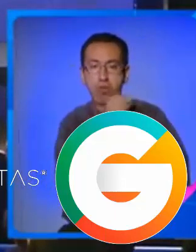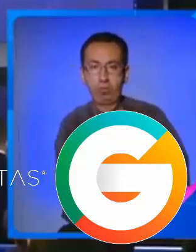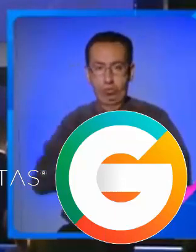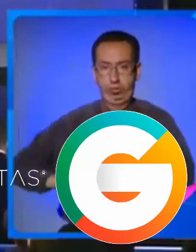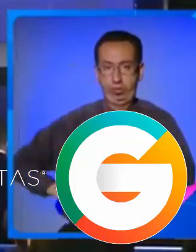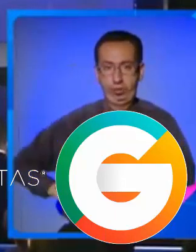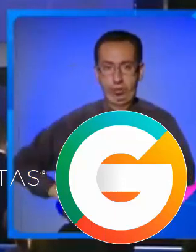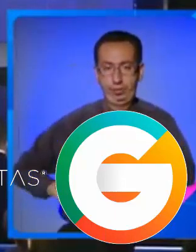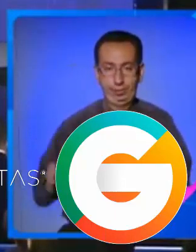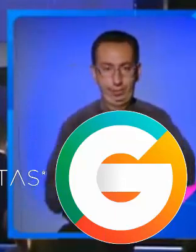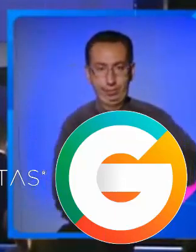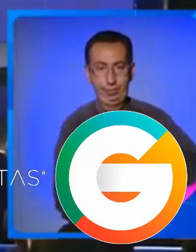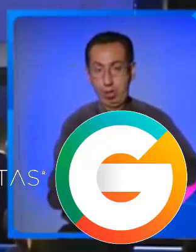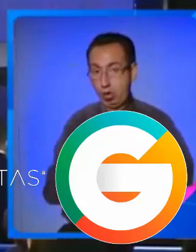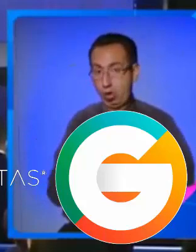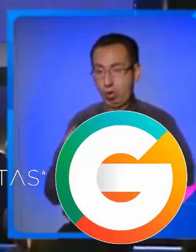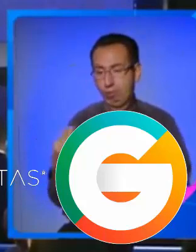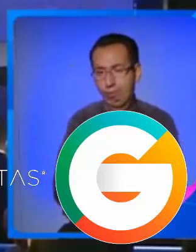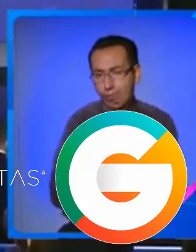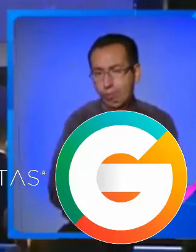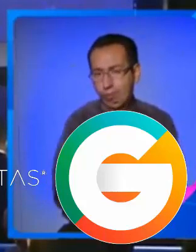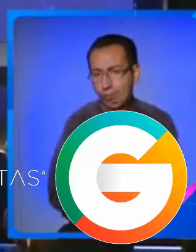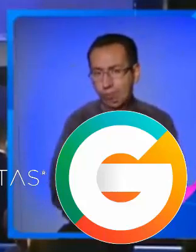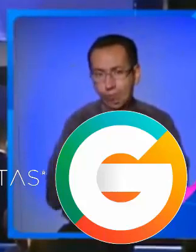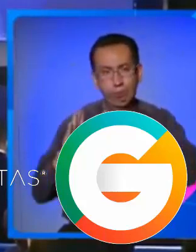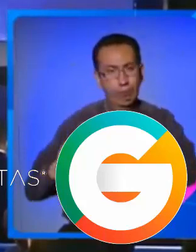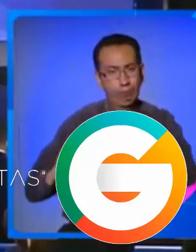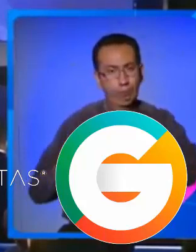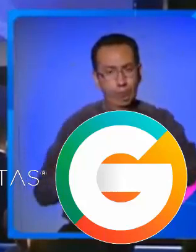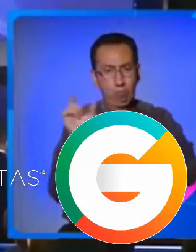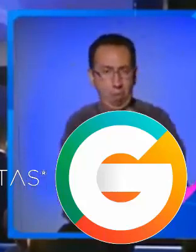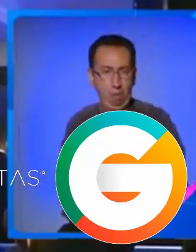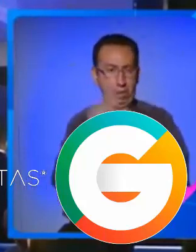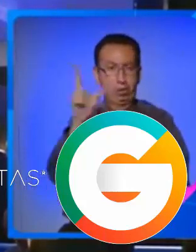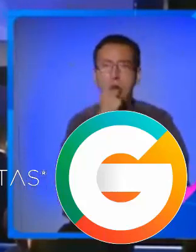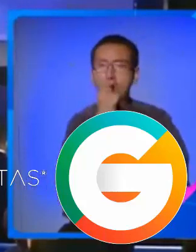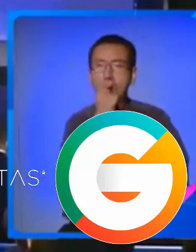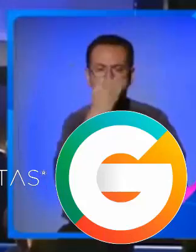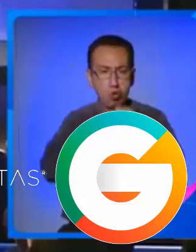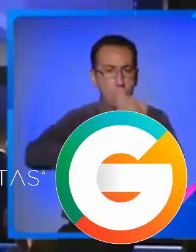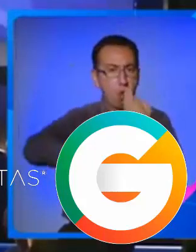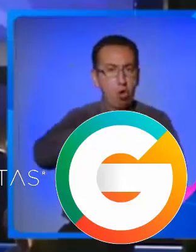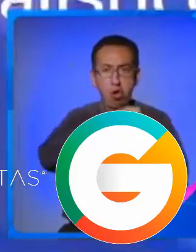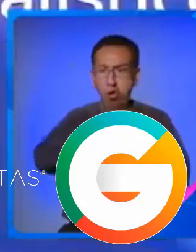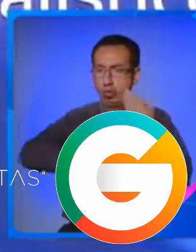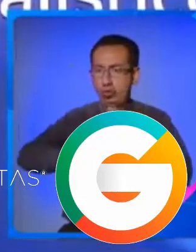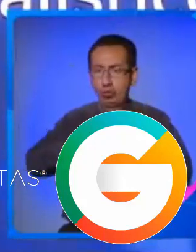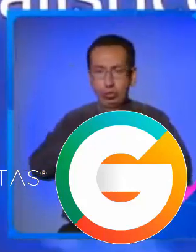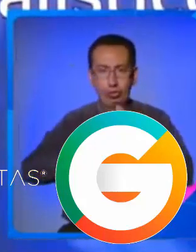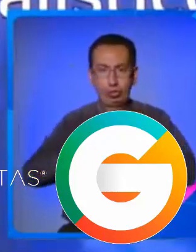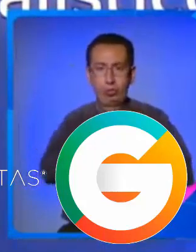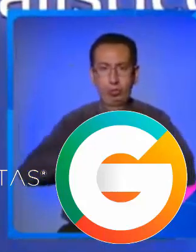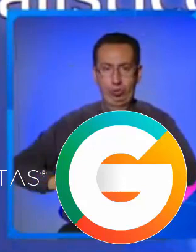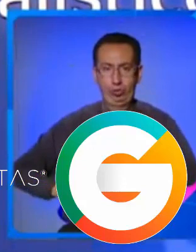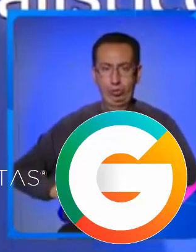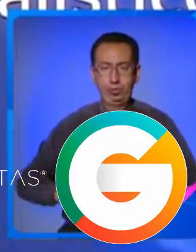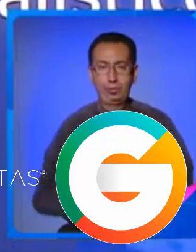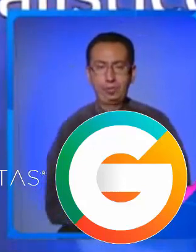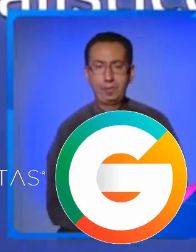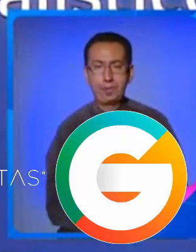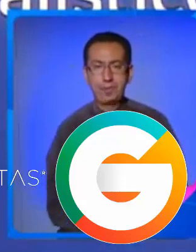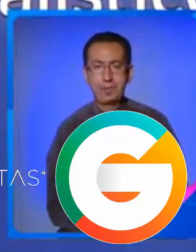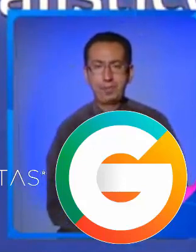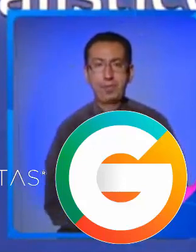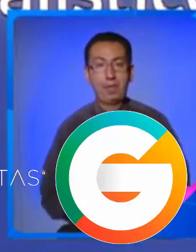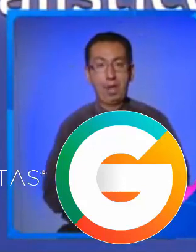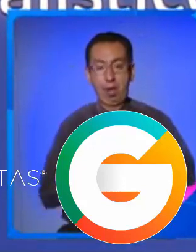Además, impartimos cursos de profesionalización a los elementos de estas corporaciones municipales. Otra